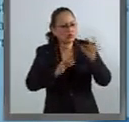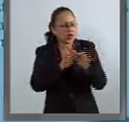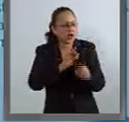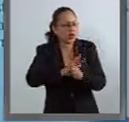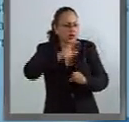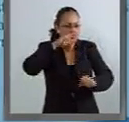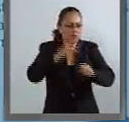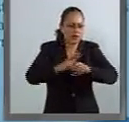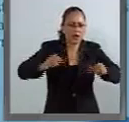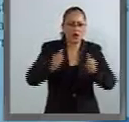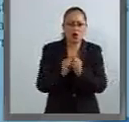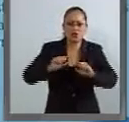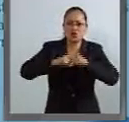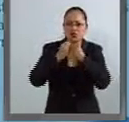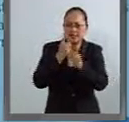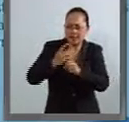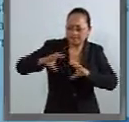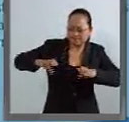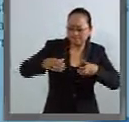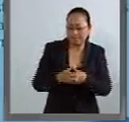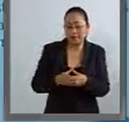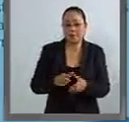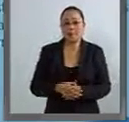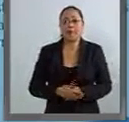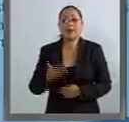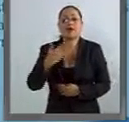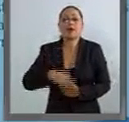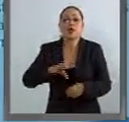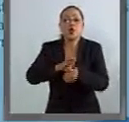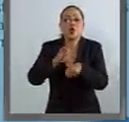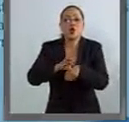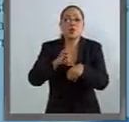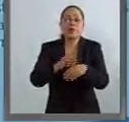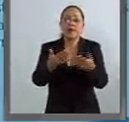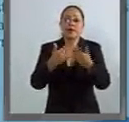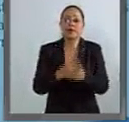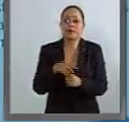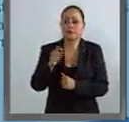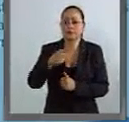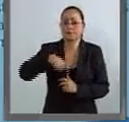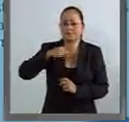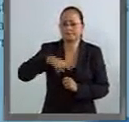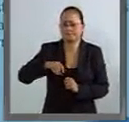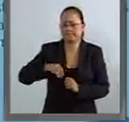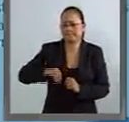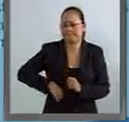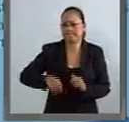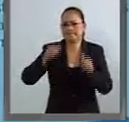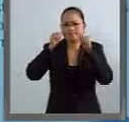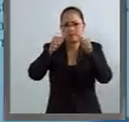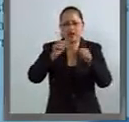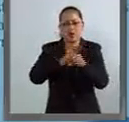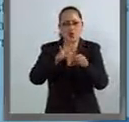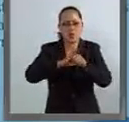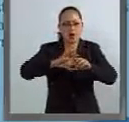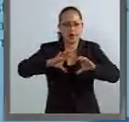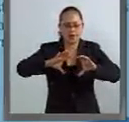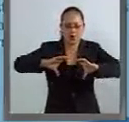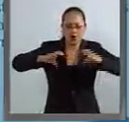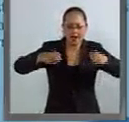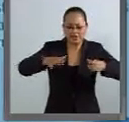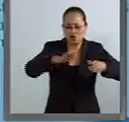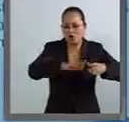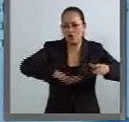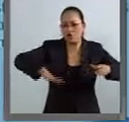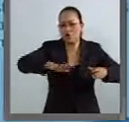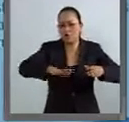responsabilidad social de los medios legislativos. En el caso de Colombia, nos llama mucho la atención un mapa interactivo del Congreso